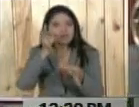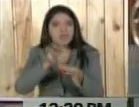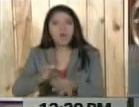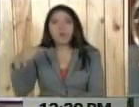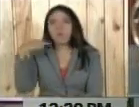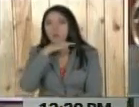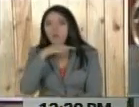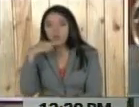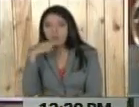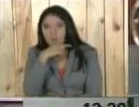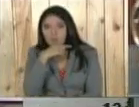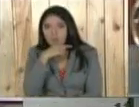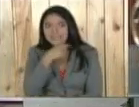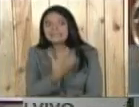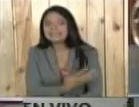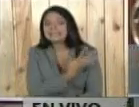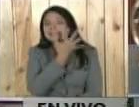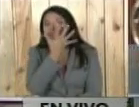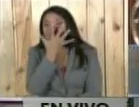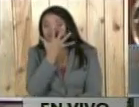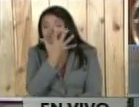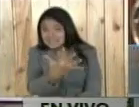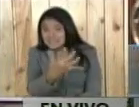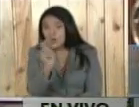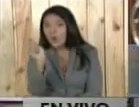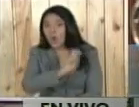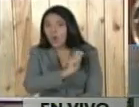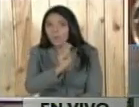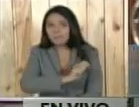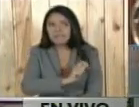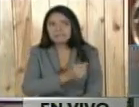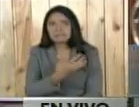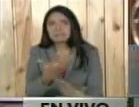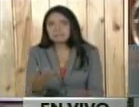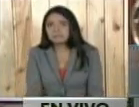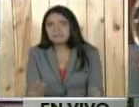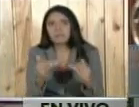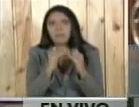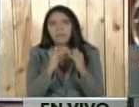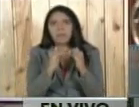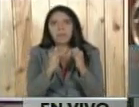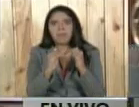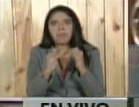octubre. 5 meses perdidos para el diálogo político.